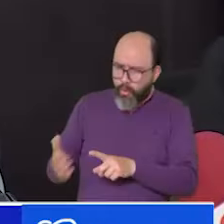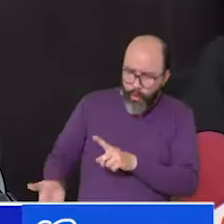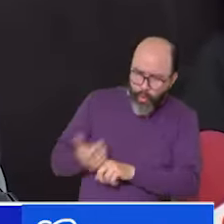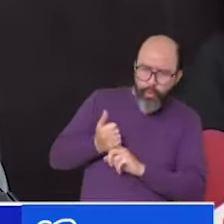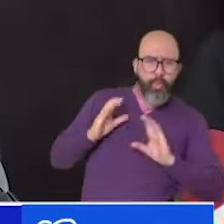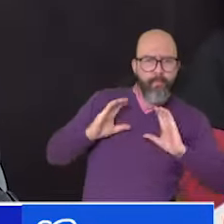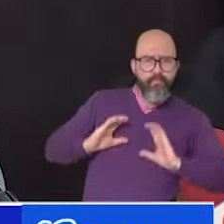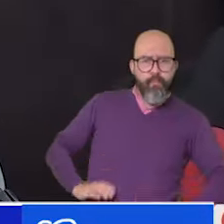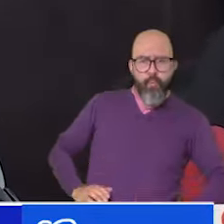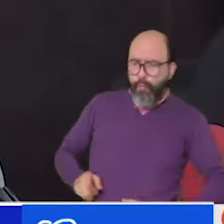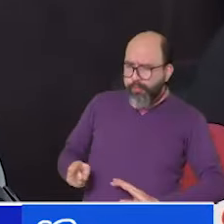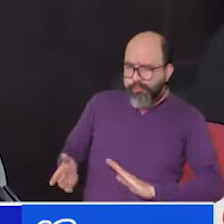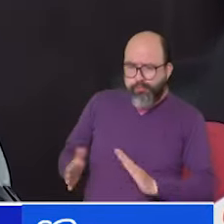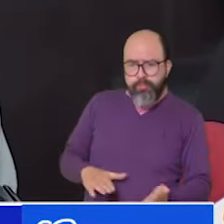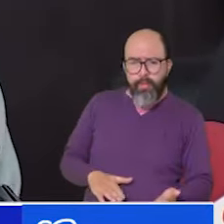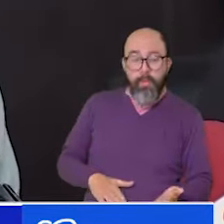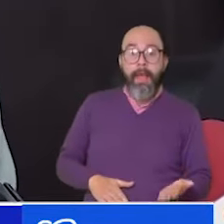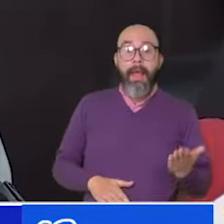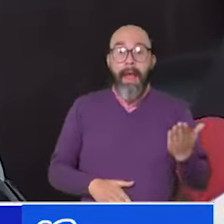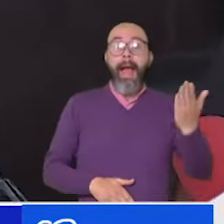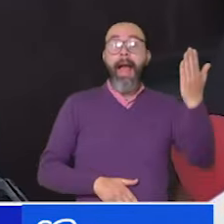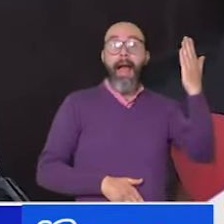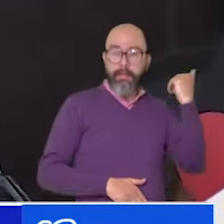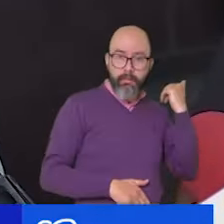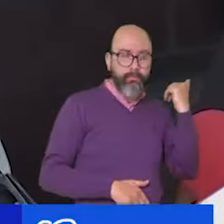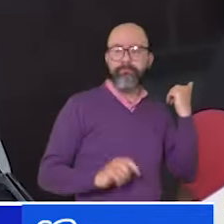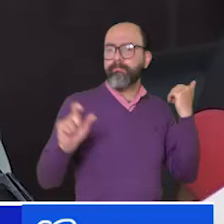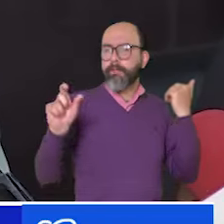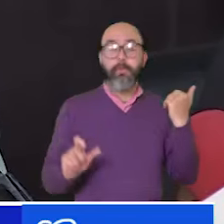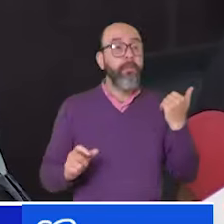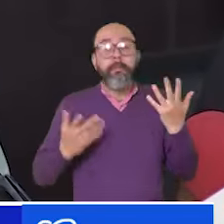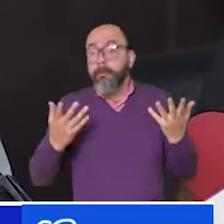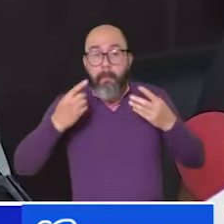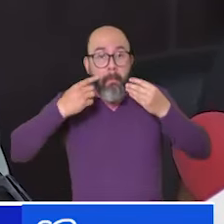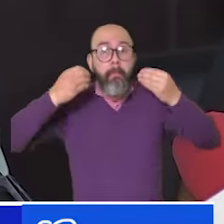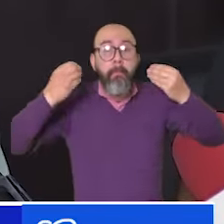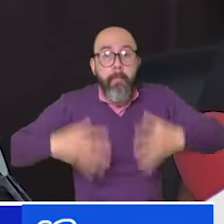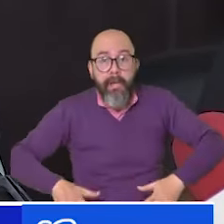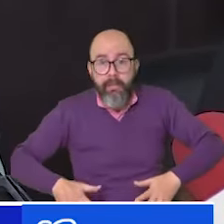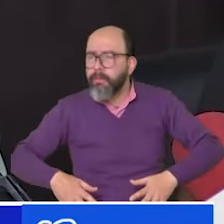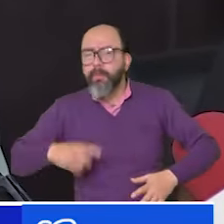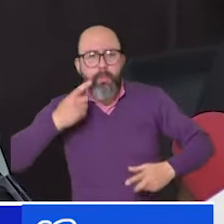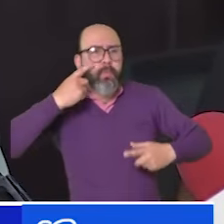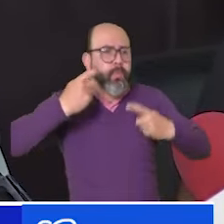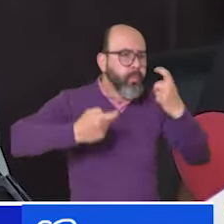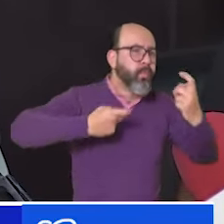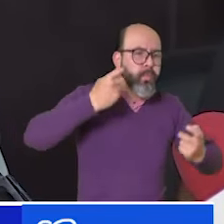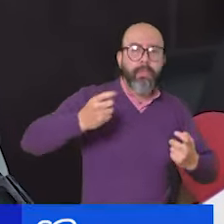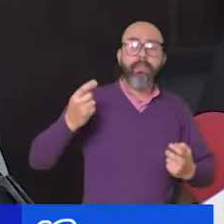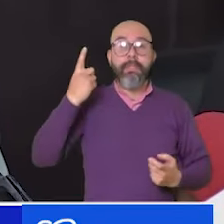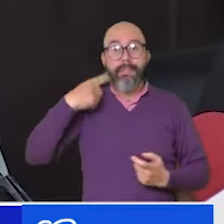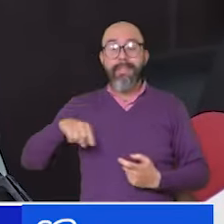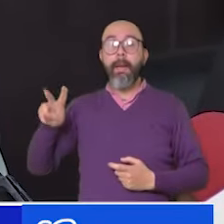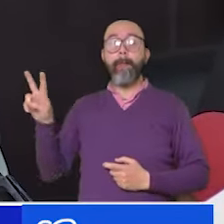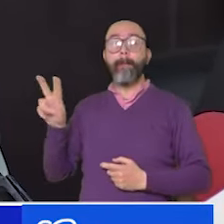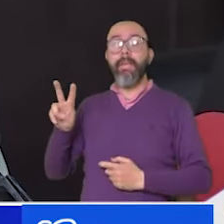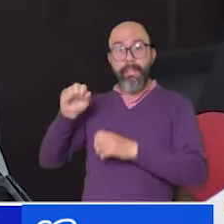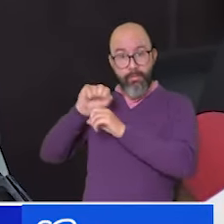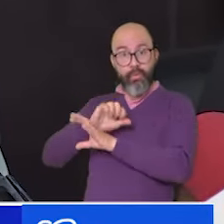ciudadano, se había reportado como desaparecido, supuestamente desde el día viernes en horas de la mañana.